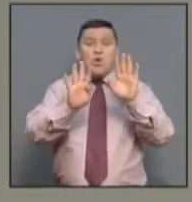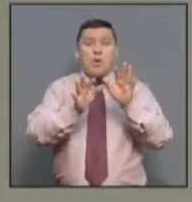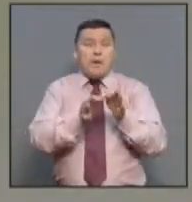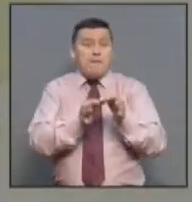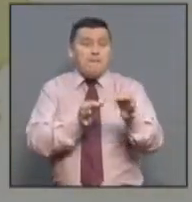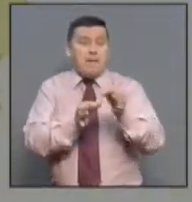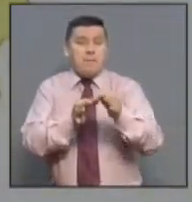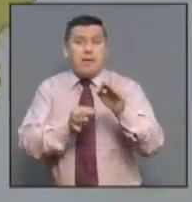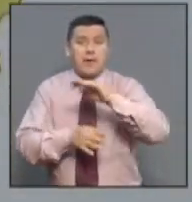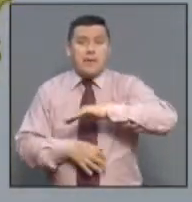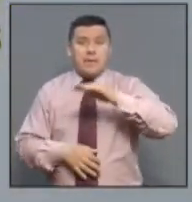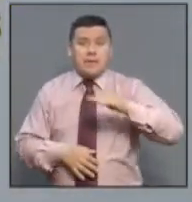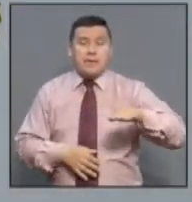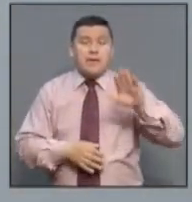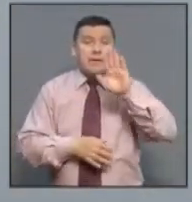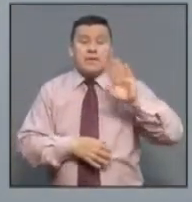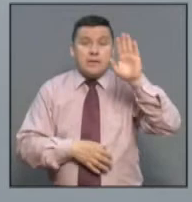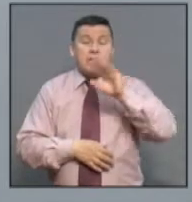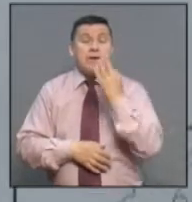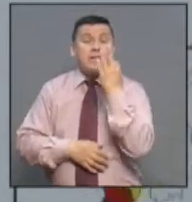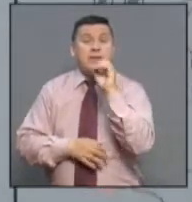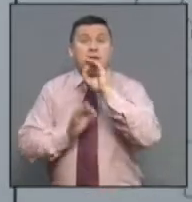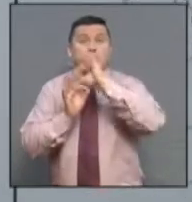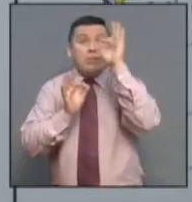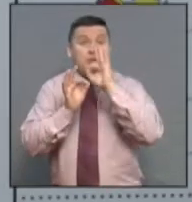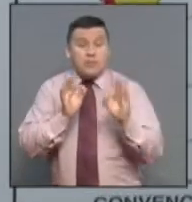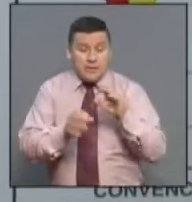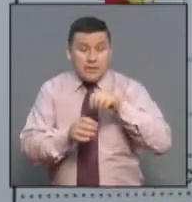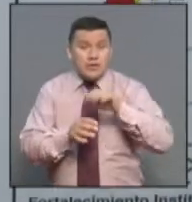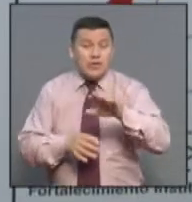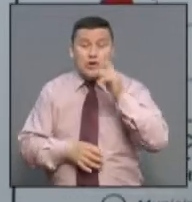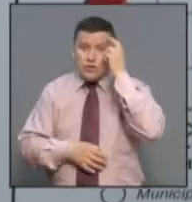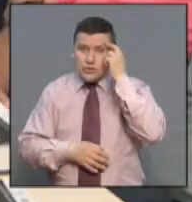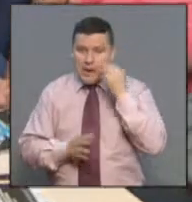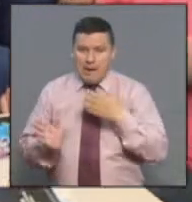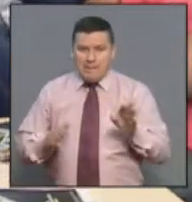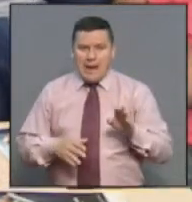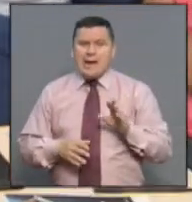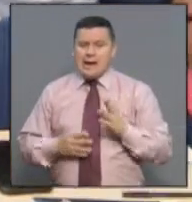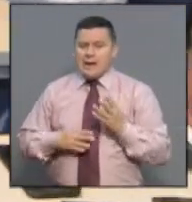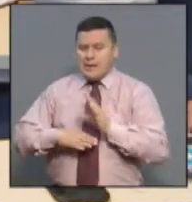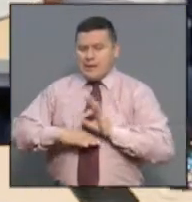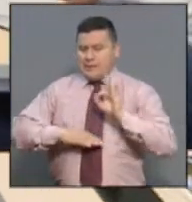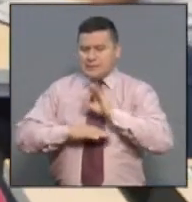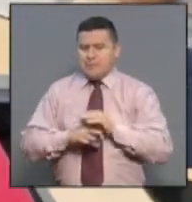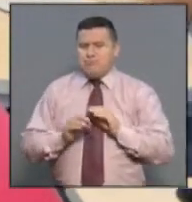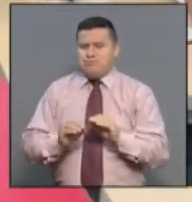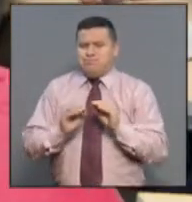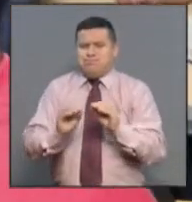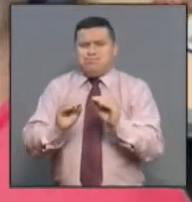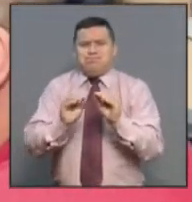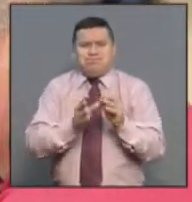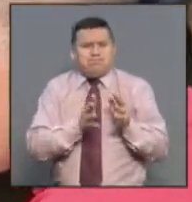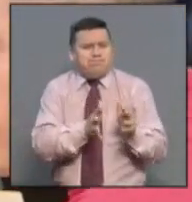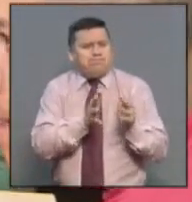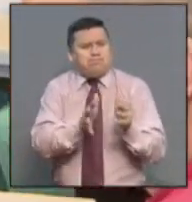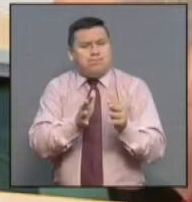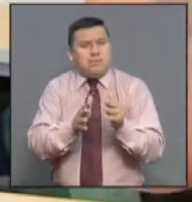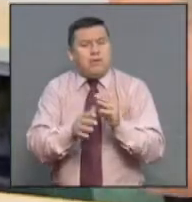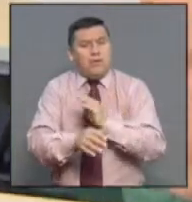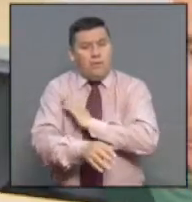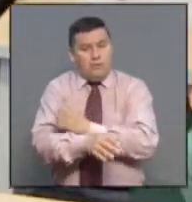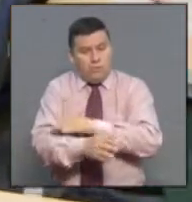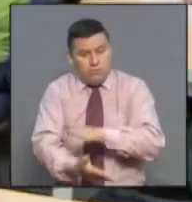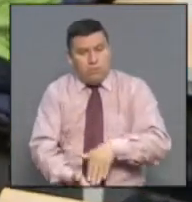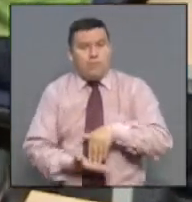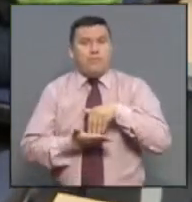subregiones del Departamento de Antioquia y los 30 municipios del Chocó hacen parte del plan de capacitación de la ESAP, que ha estado relacionado con el